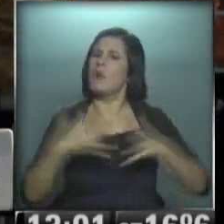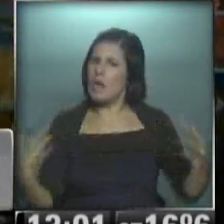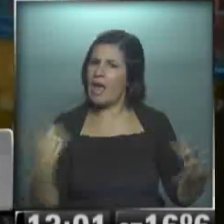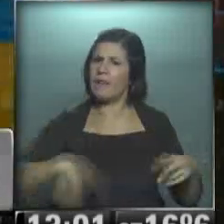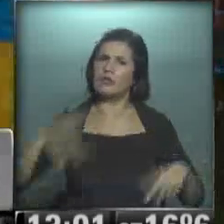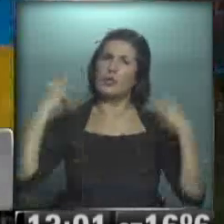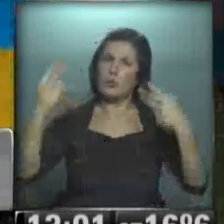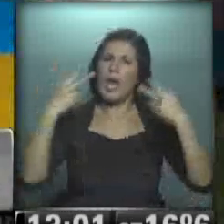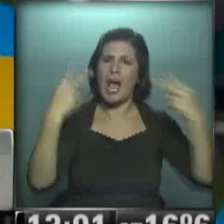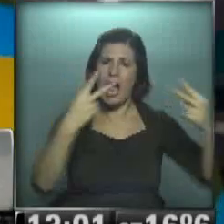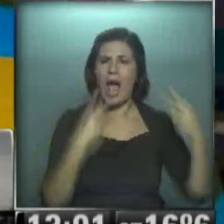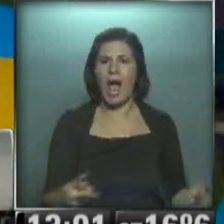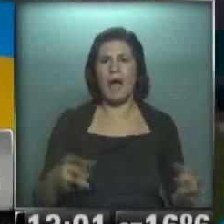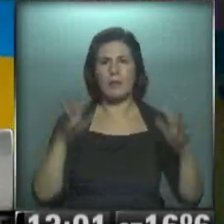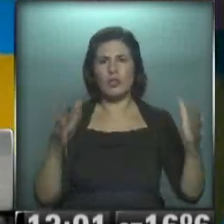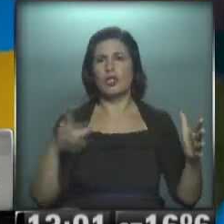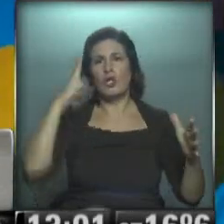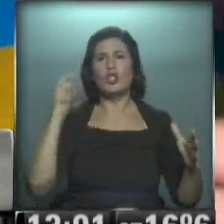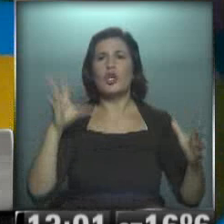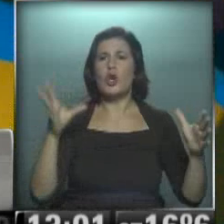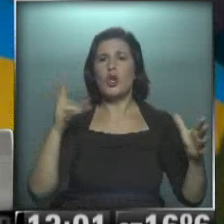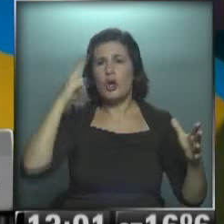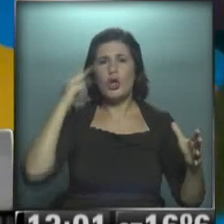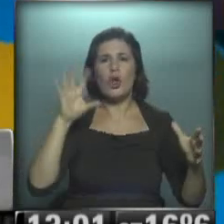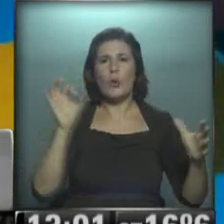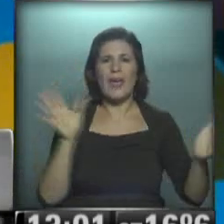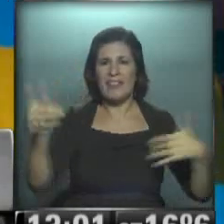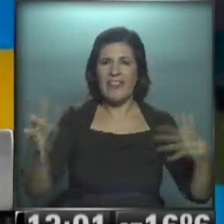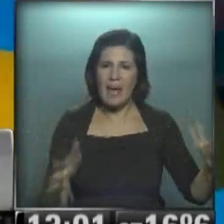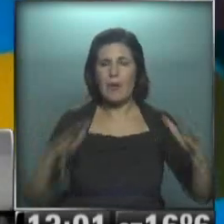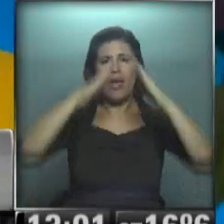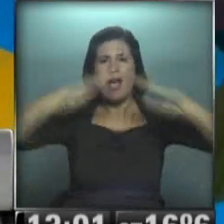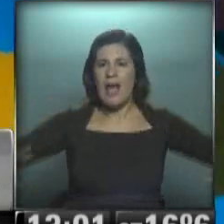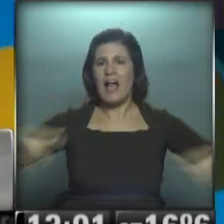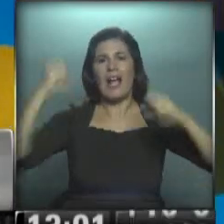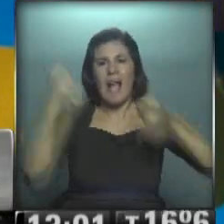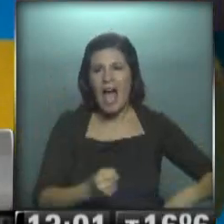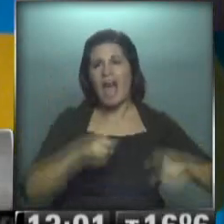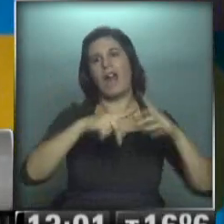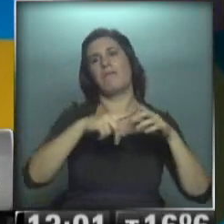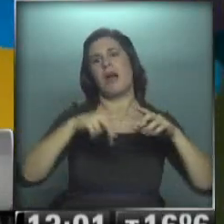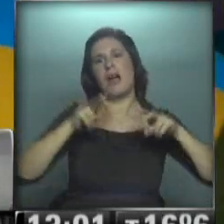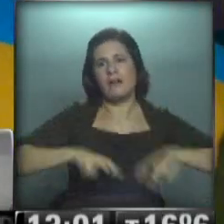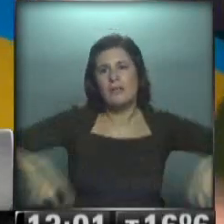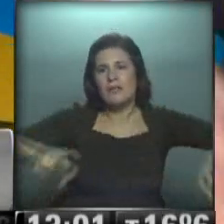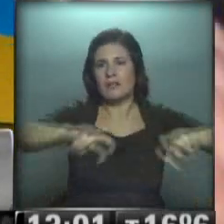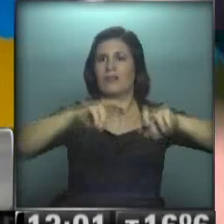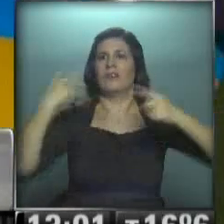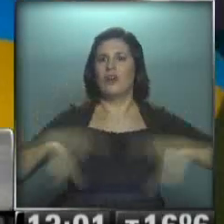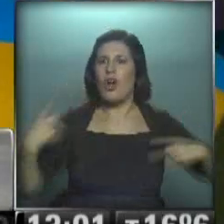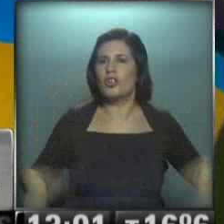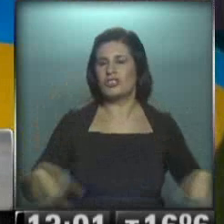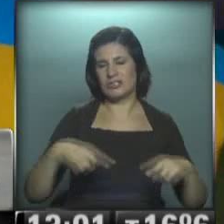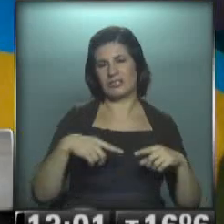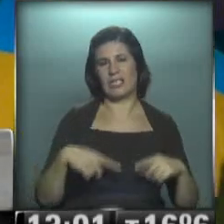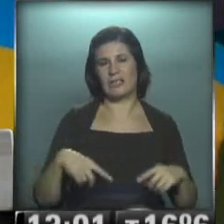con 90 contenedores de equipamiento entre carpas, equipamiento para el espectáculo, gradas, etcétera, etcétera. Necesitamos de